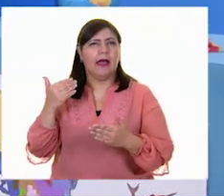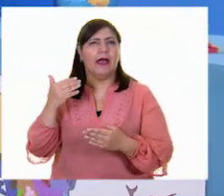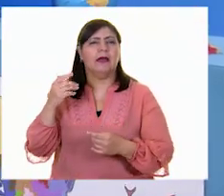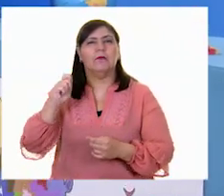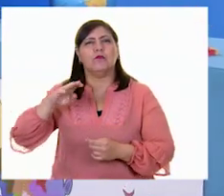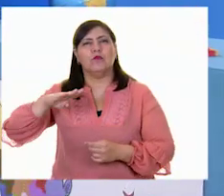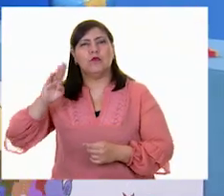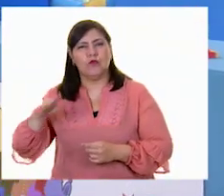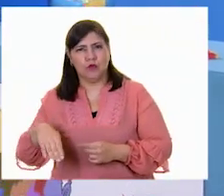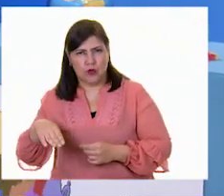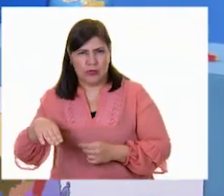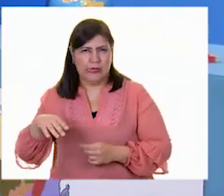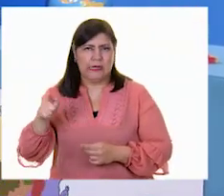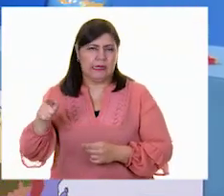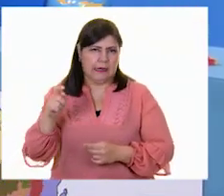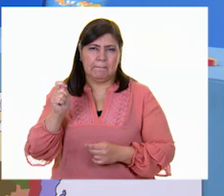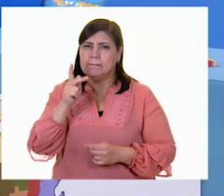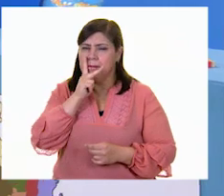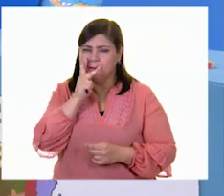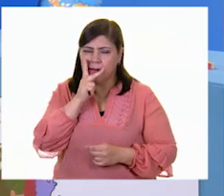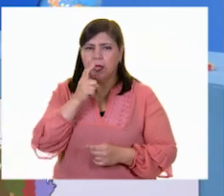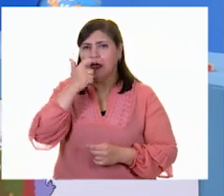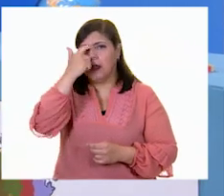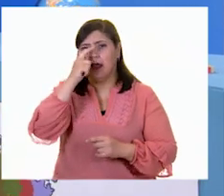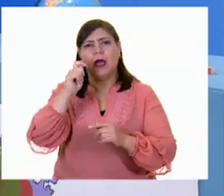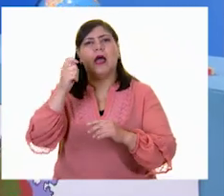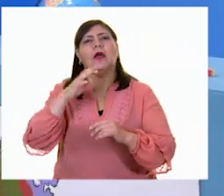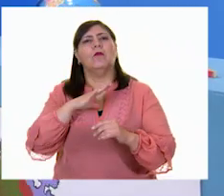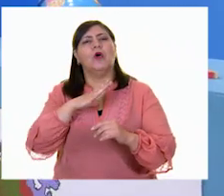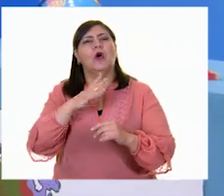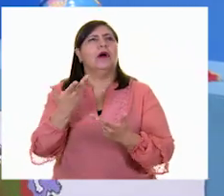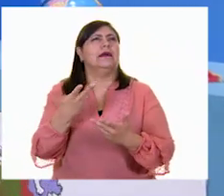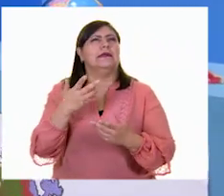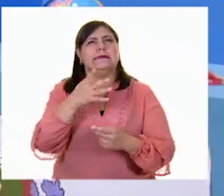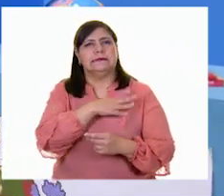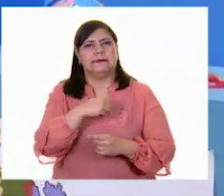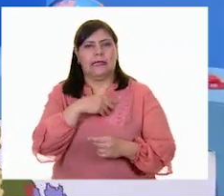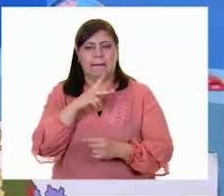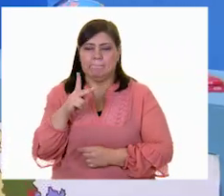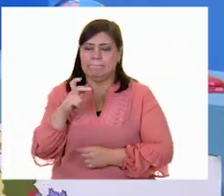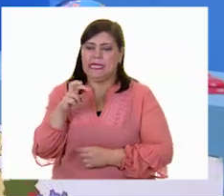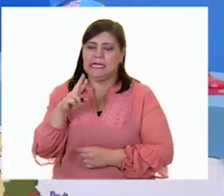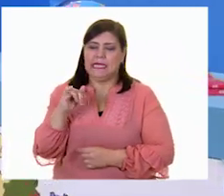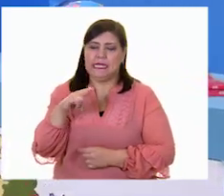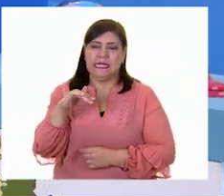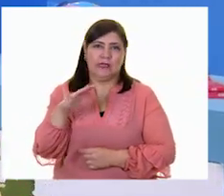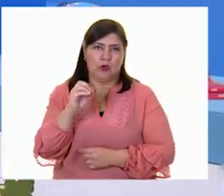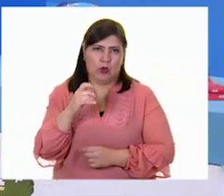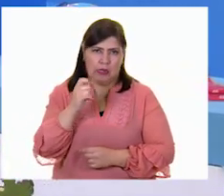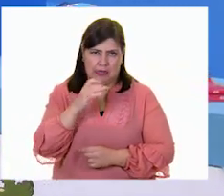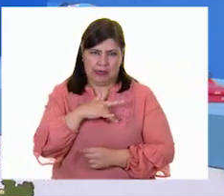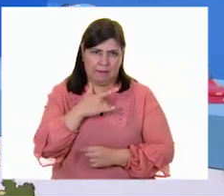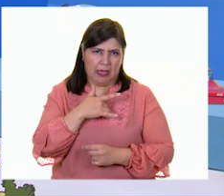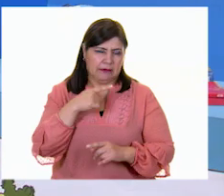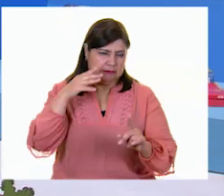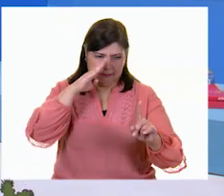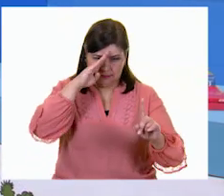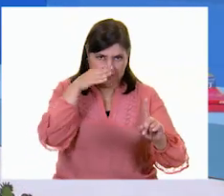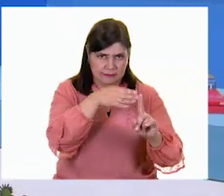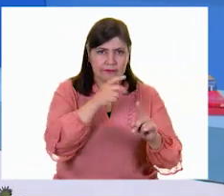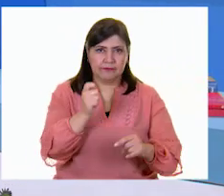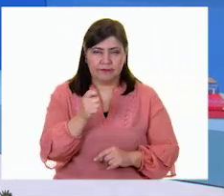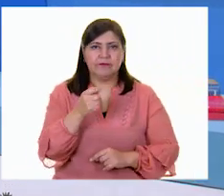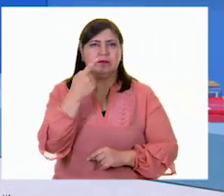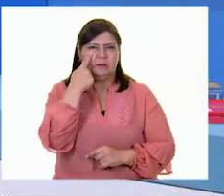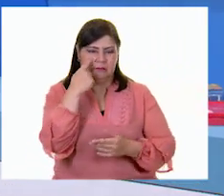el padre del protagonista, y su destinatario era su hijo, es decir, Periquillo. Estudiantes en casa,